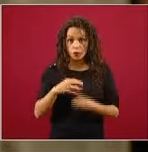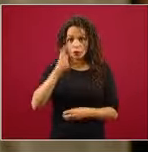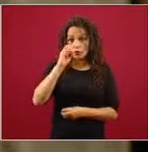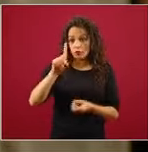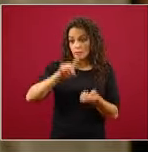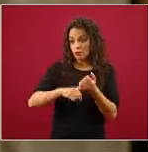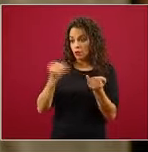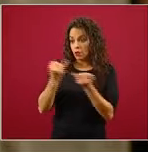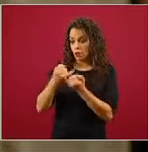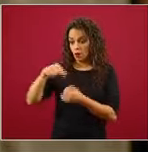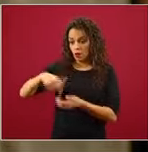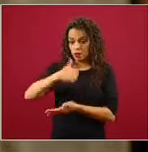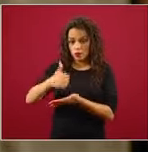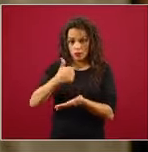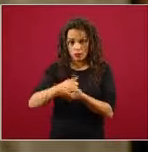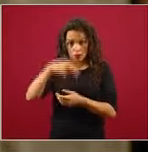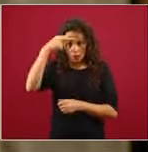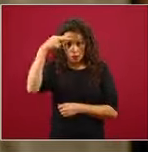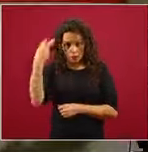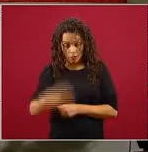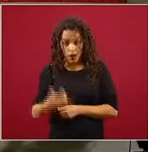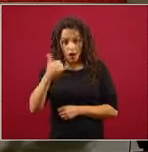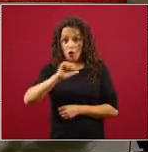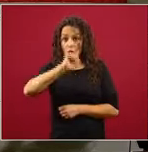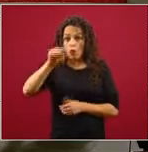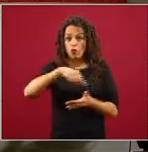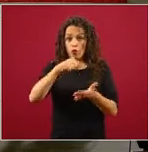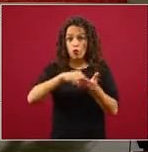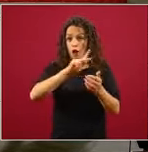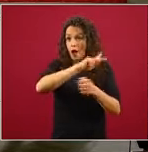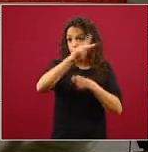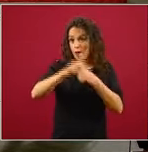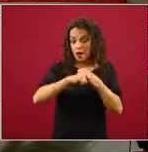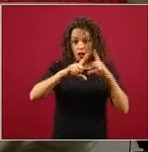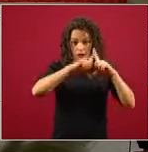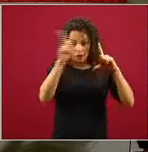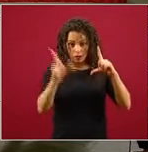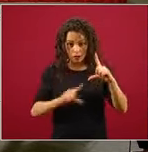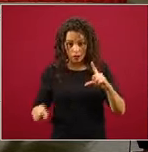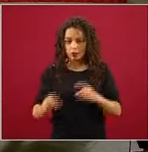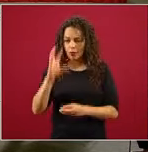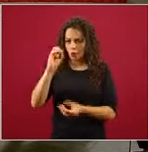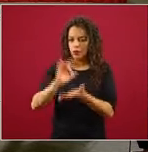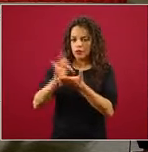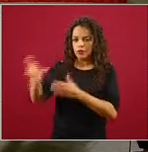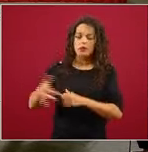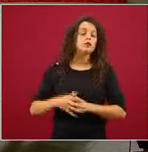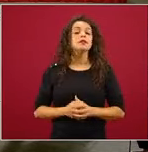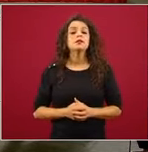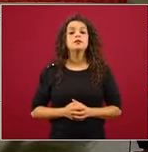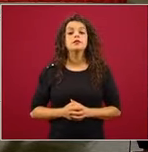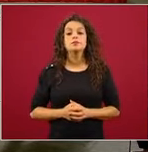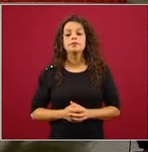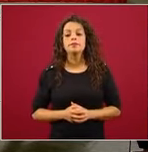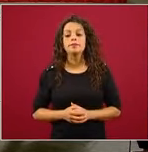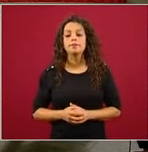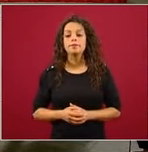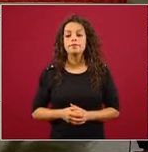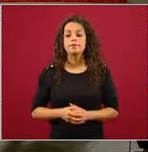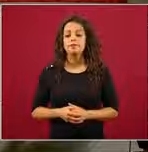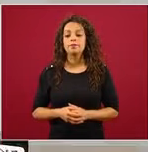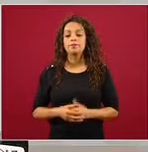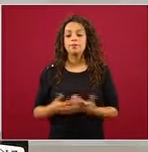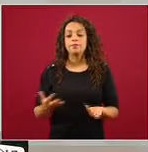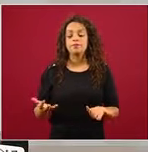áreas metropolitanas del país? Gracias. Muchas gracias. Sí, definitivamente la respuesta a la pregunta de si el